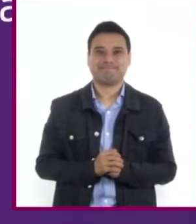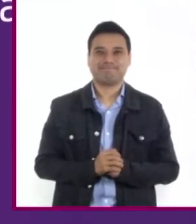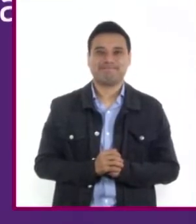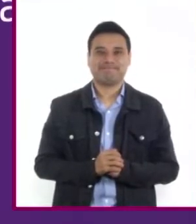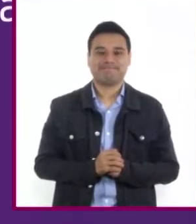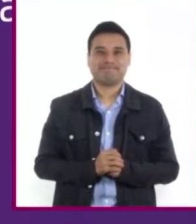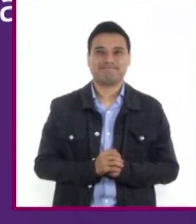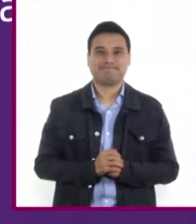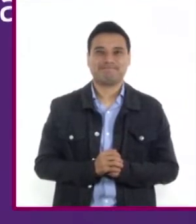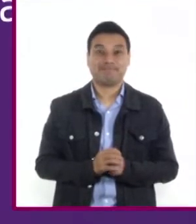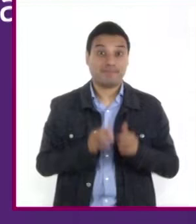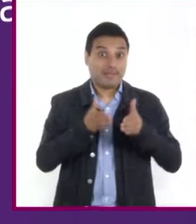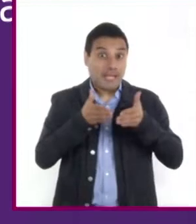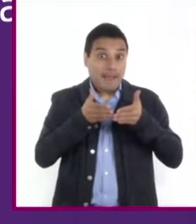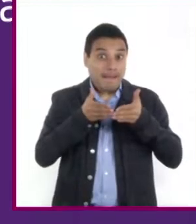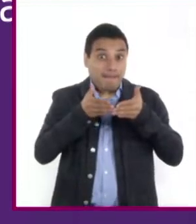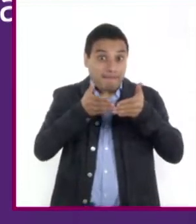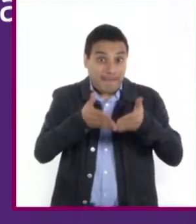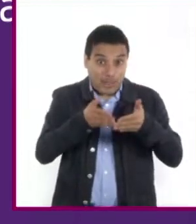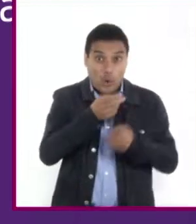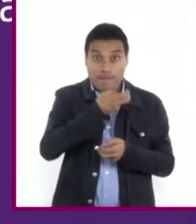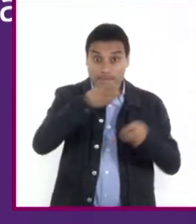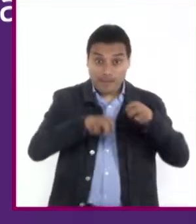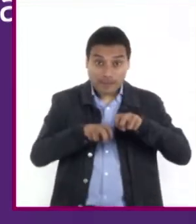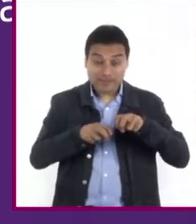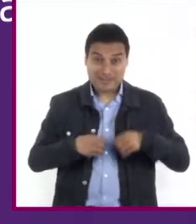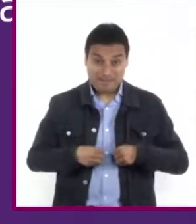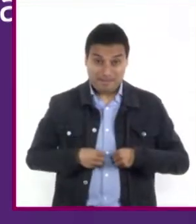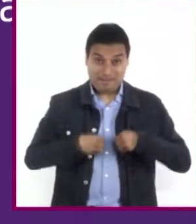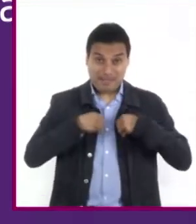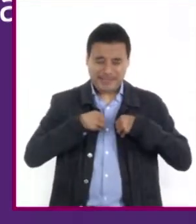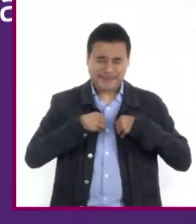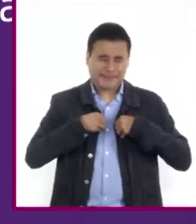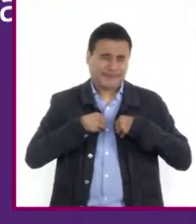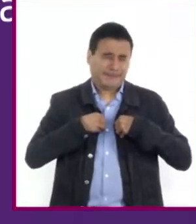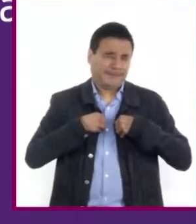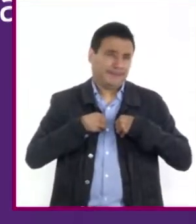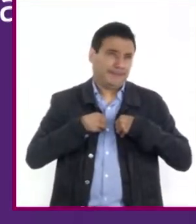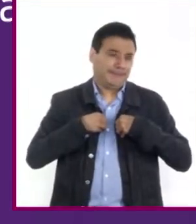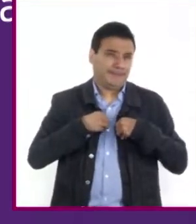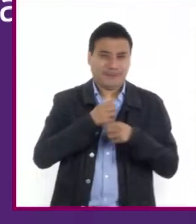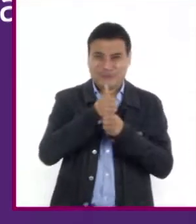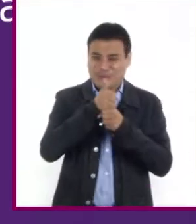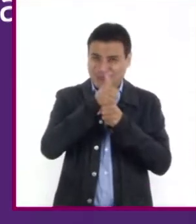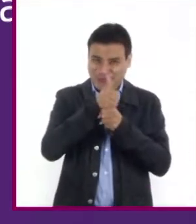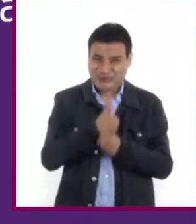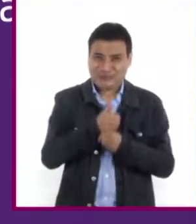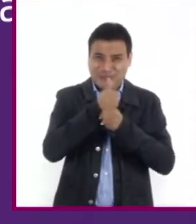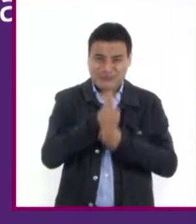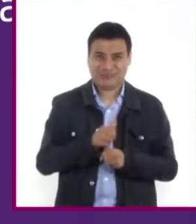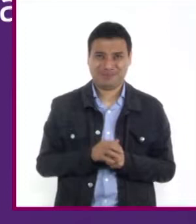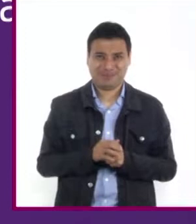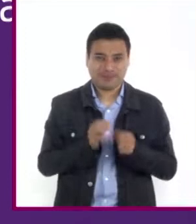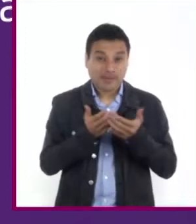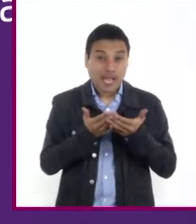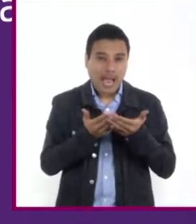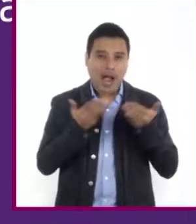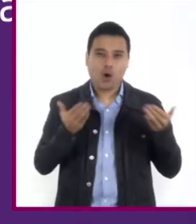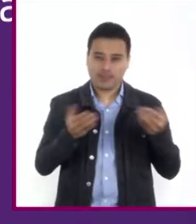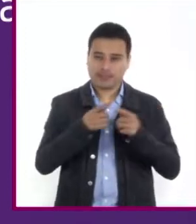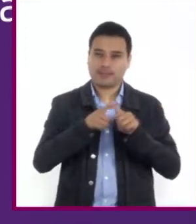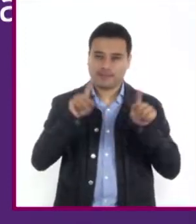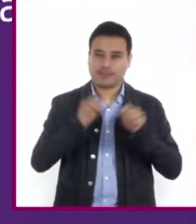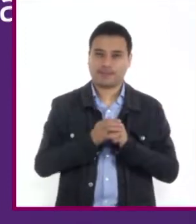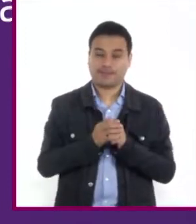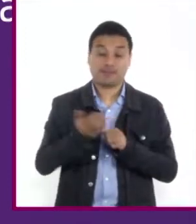las condiciones de vida a bordo de los barcos eran inconcebibles, comparadas con los sistemas actuales, pero los